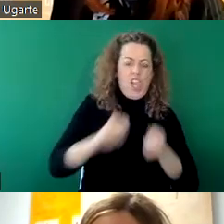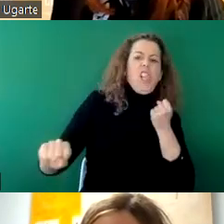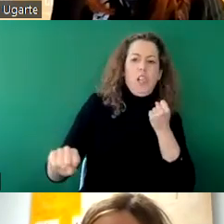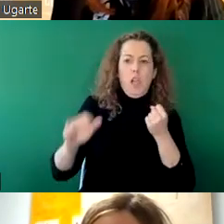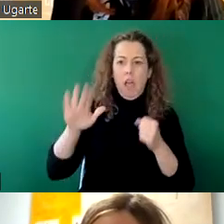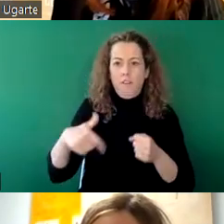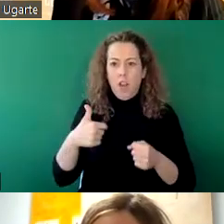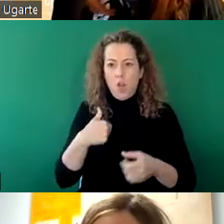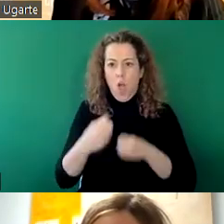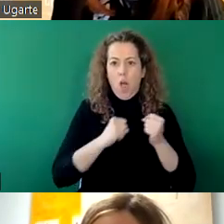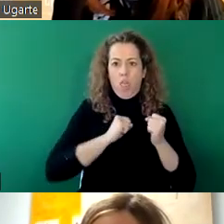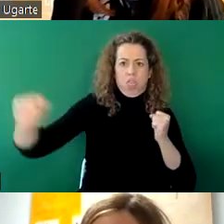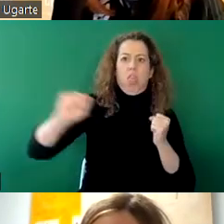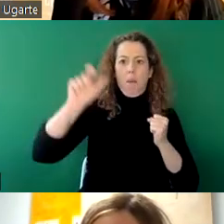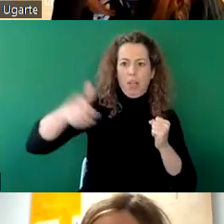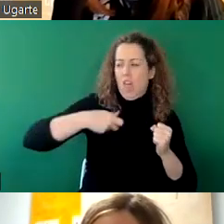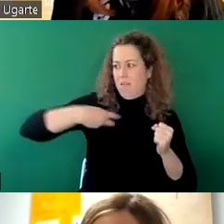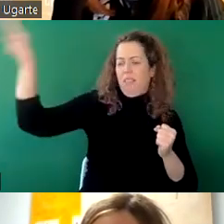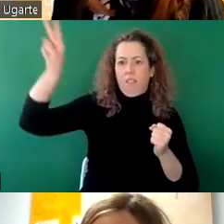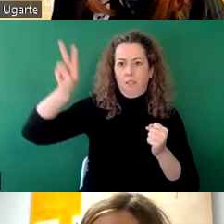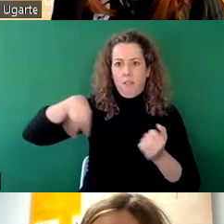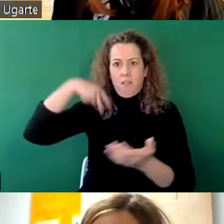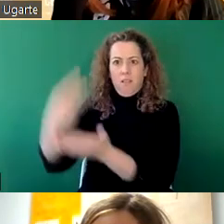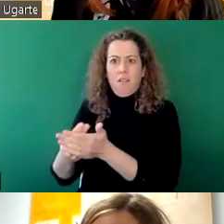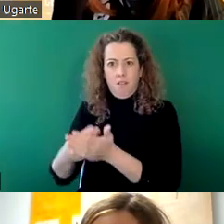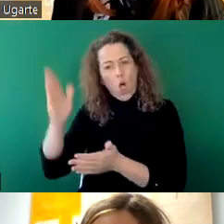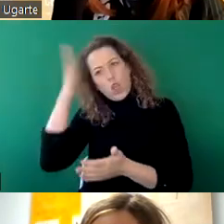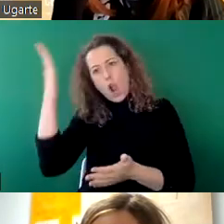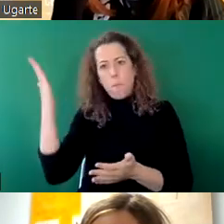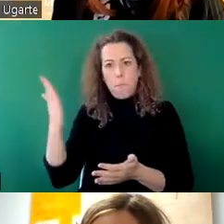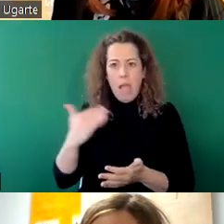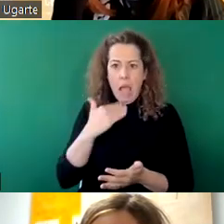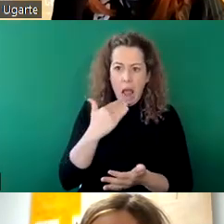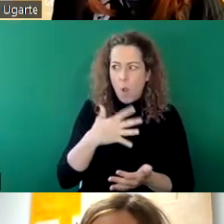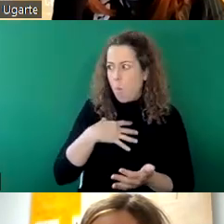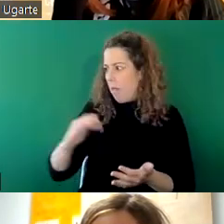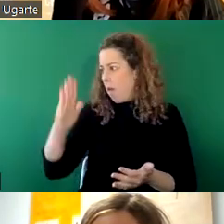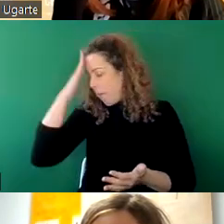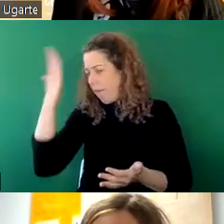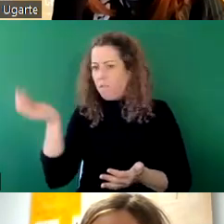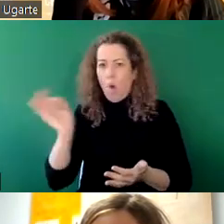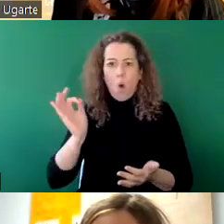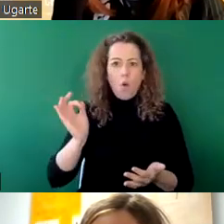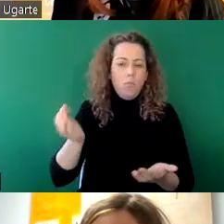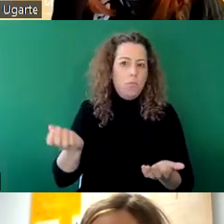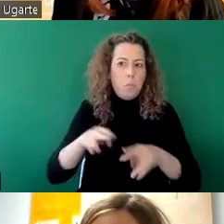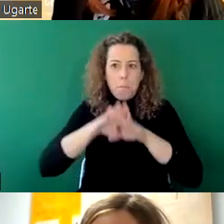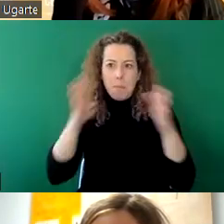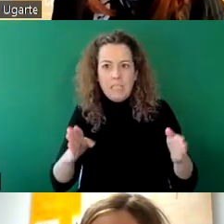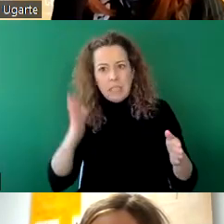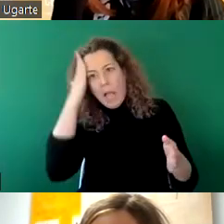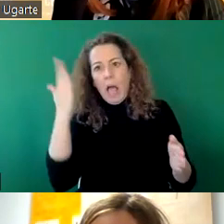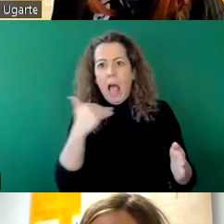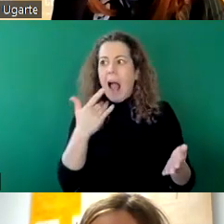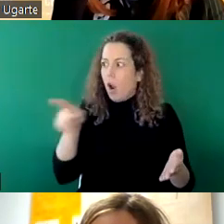es lanzar a la persona hacia atrás de manera que se puede dar un golpe contra un objeto, contra una mesa o cualquier cosa